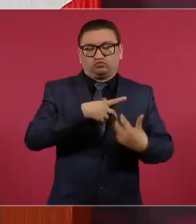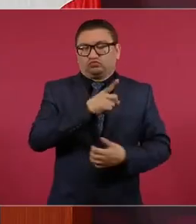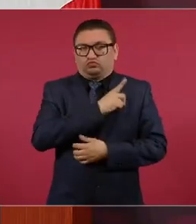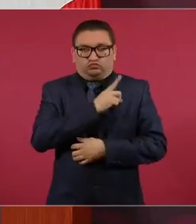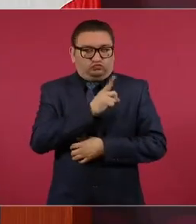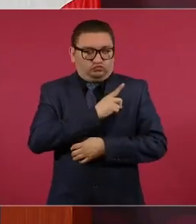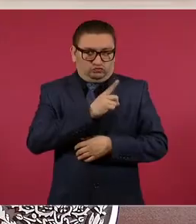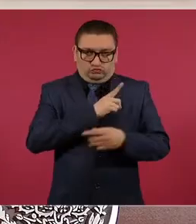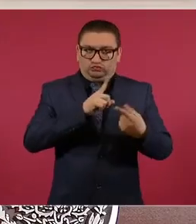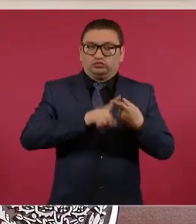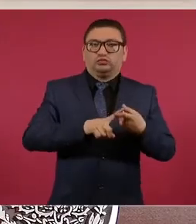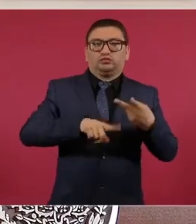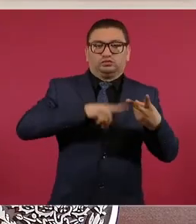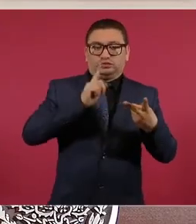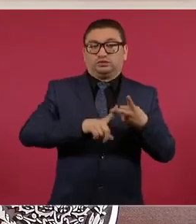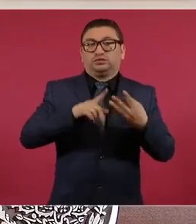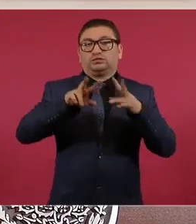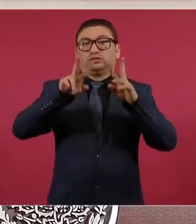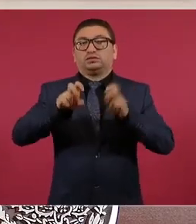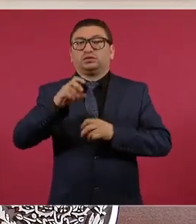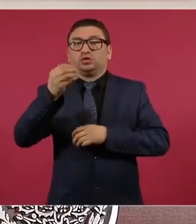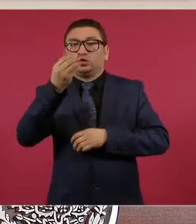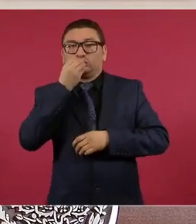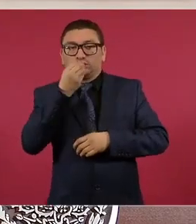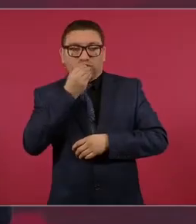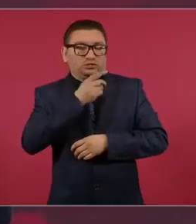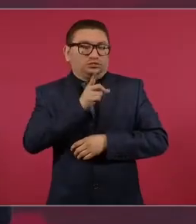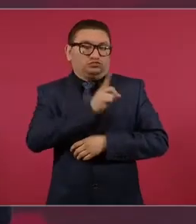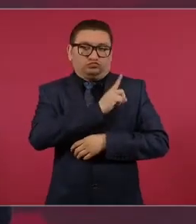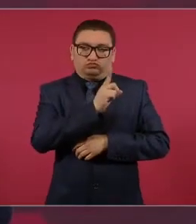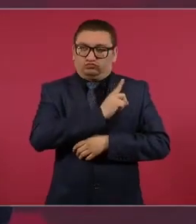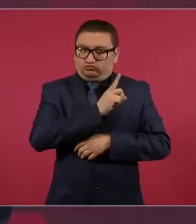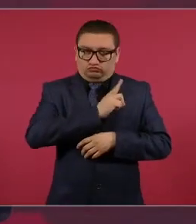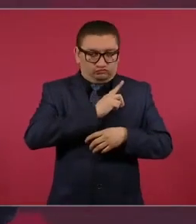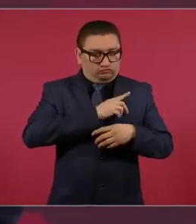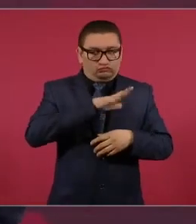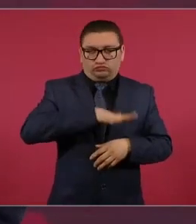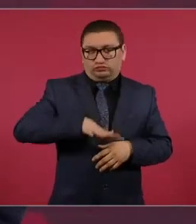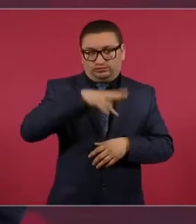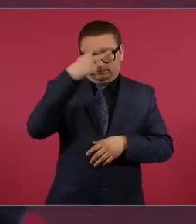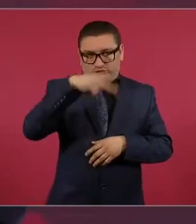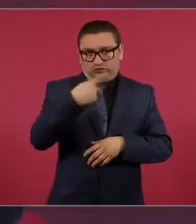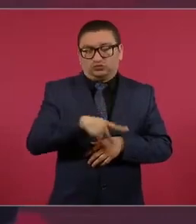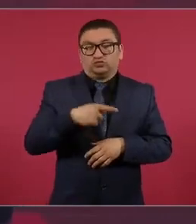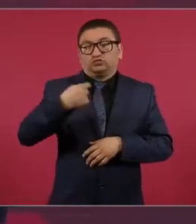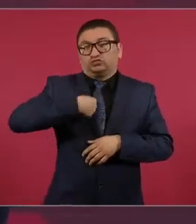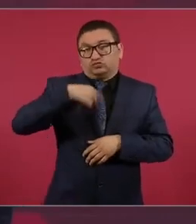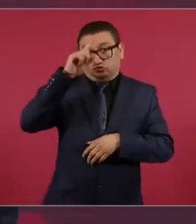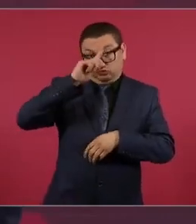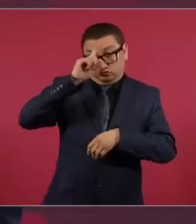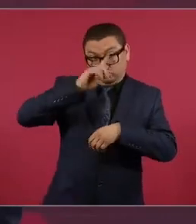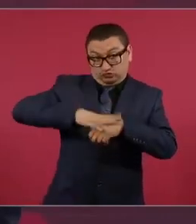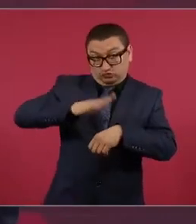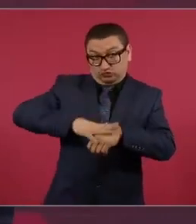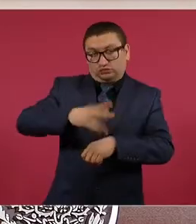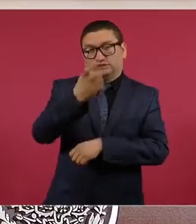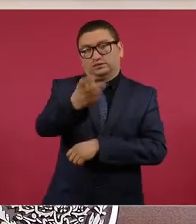la autosuficiencia alimentaria cuando me dice qué recomendaría